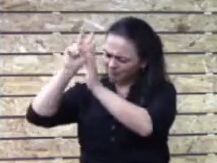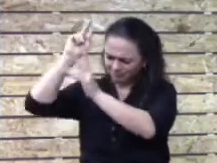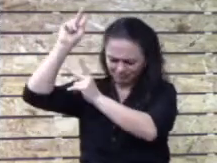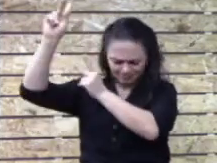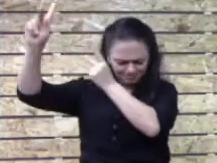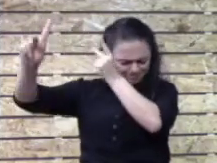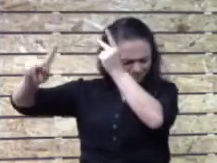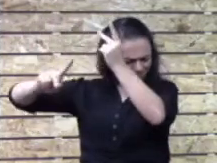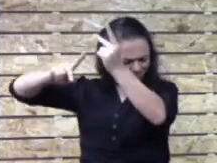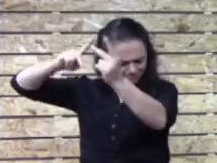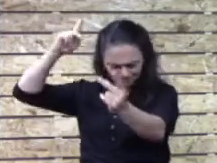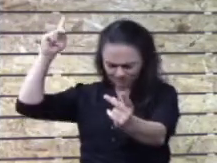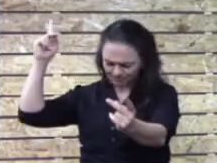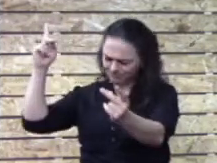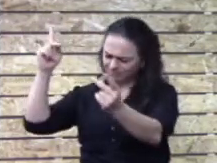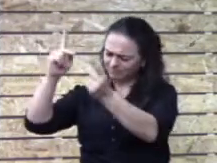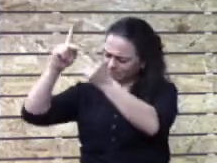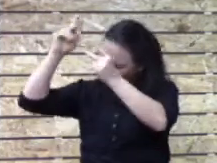obrando